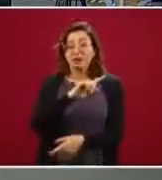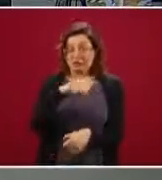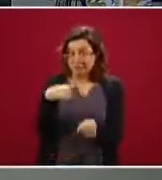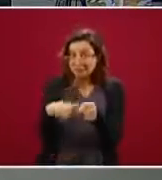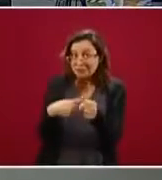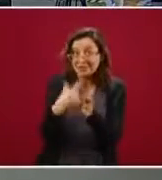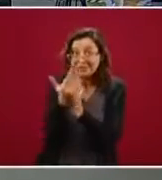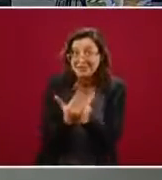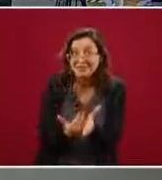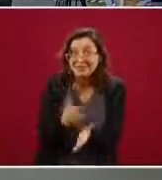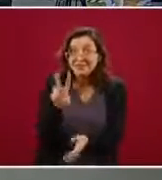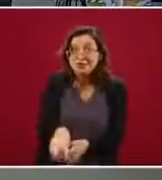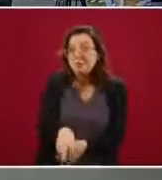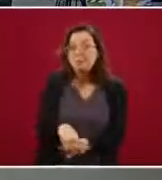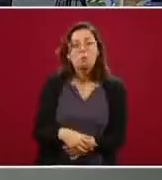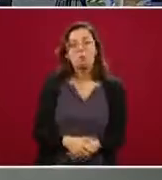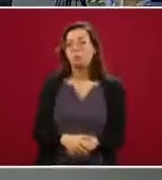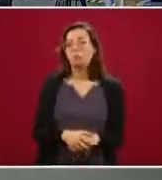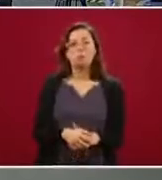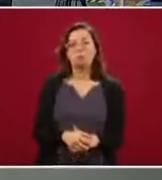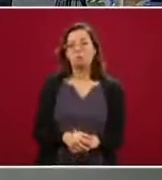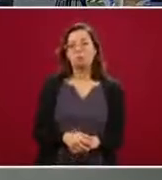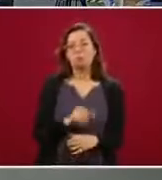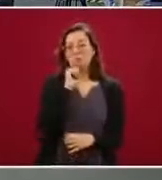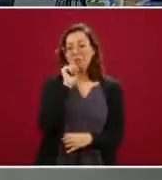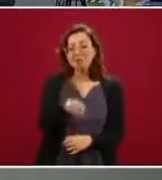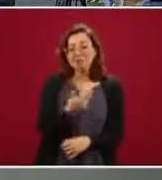neto de retrasar la epidemia.